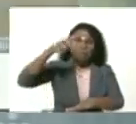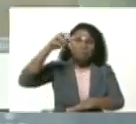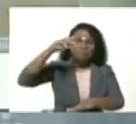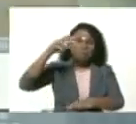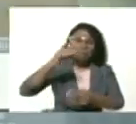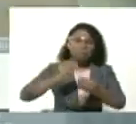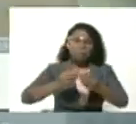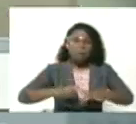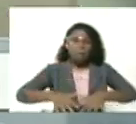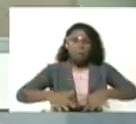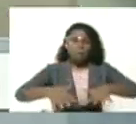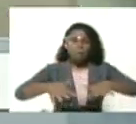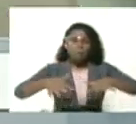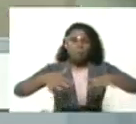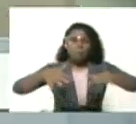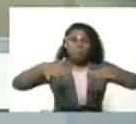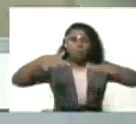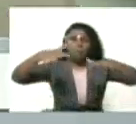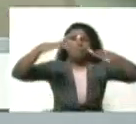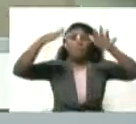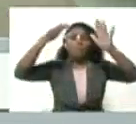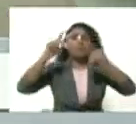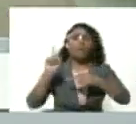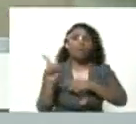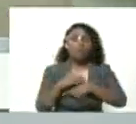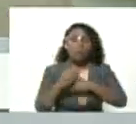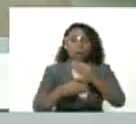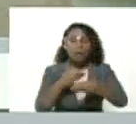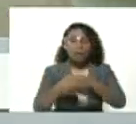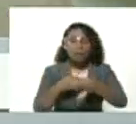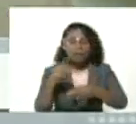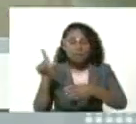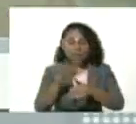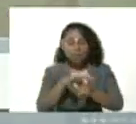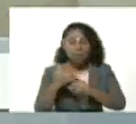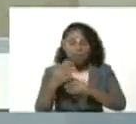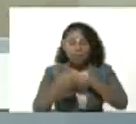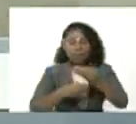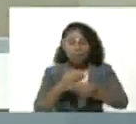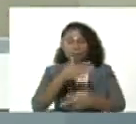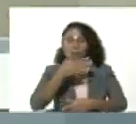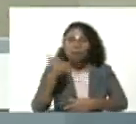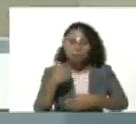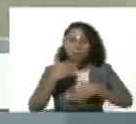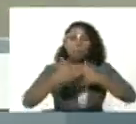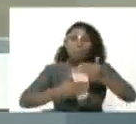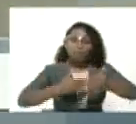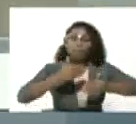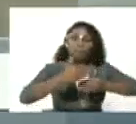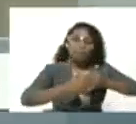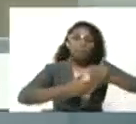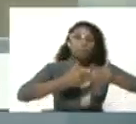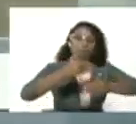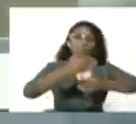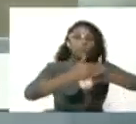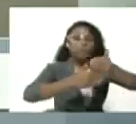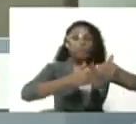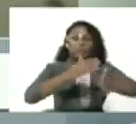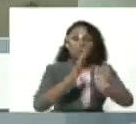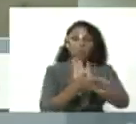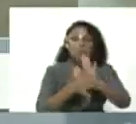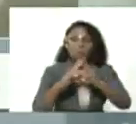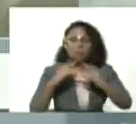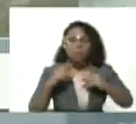acumularon agua y produjeron inundaciones. Esta situación ha ido mejorando de manera progresiva, sobre todo